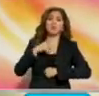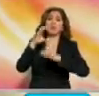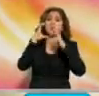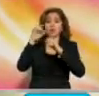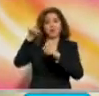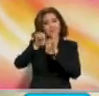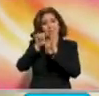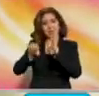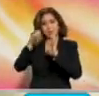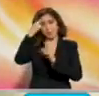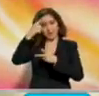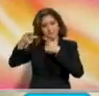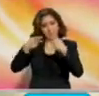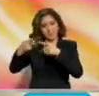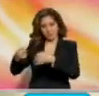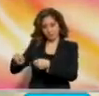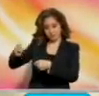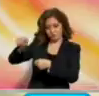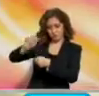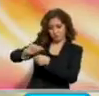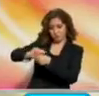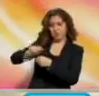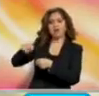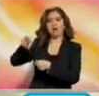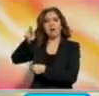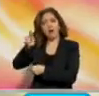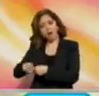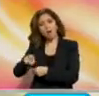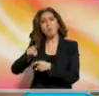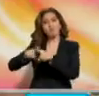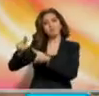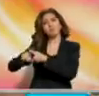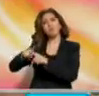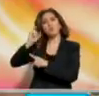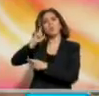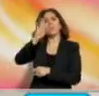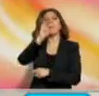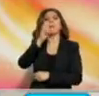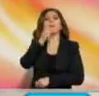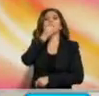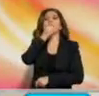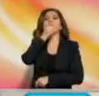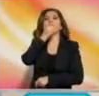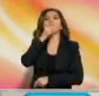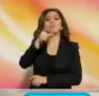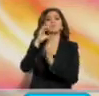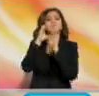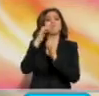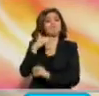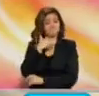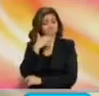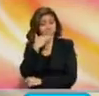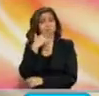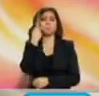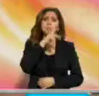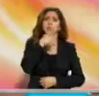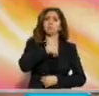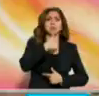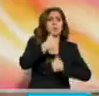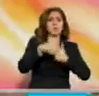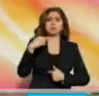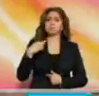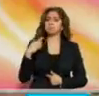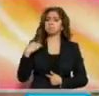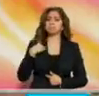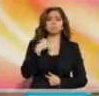agua, Claro. la preparación. ¿Me Así es. Claro, explico? al final de cuentas tenemos muchísimas ventajas, ¿no? El que podamos o el que